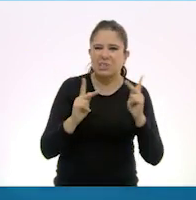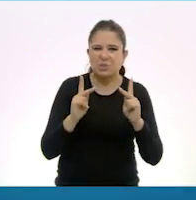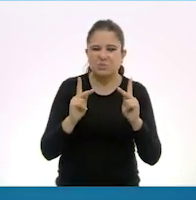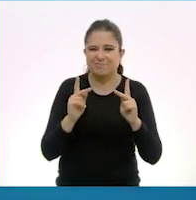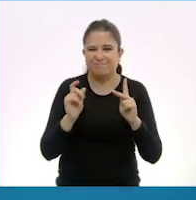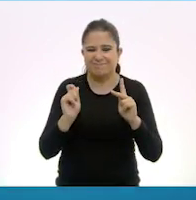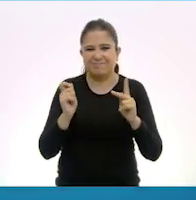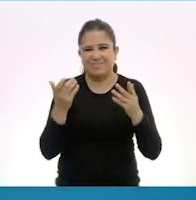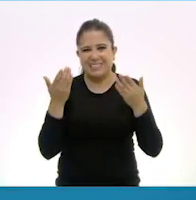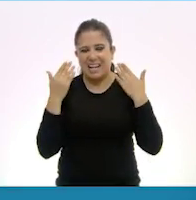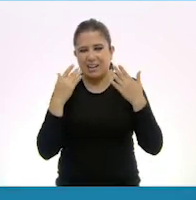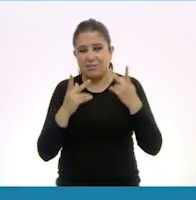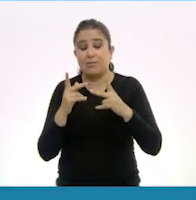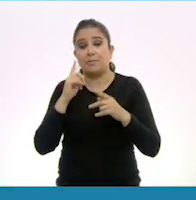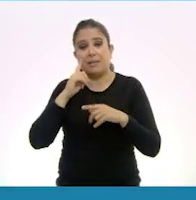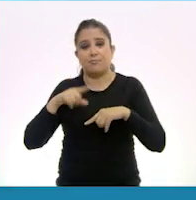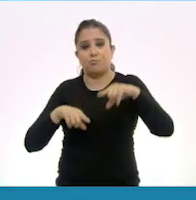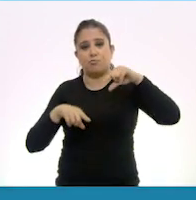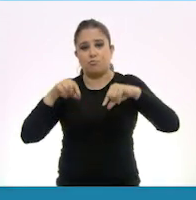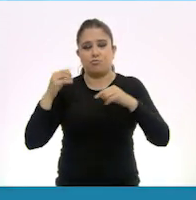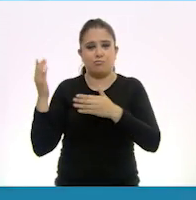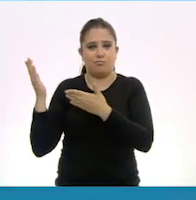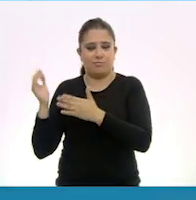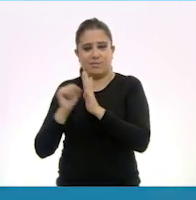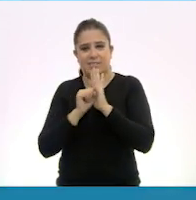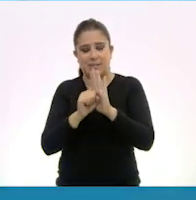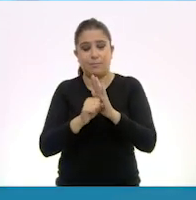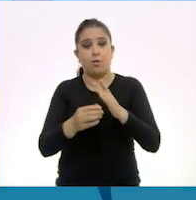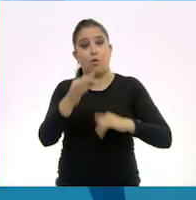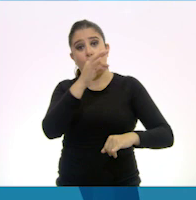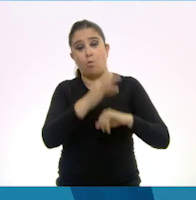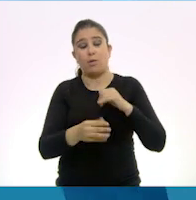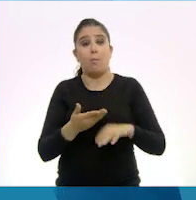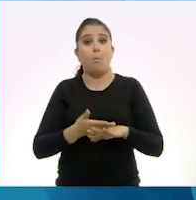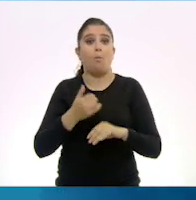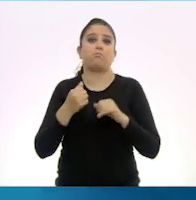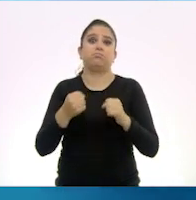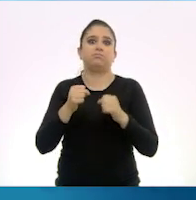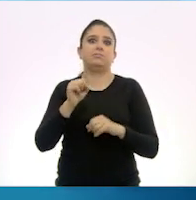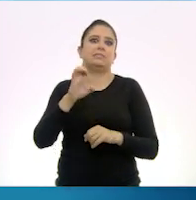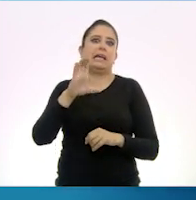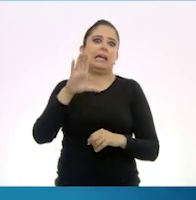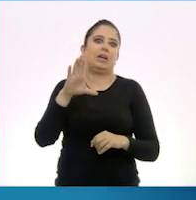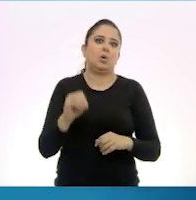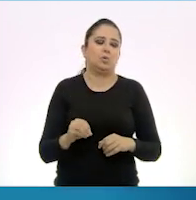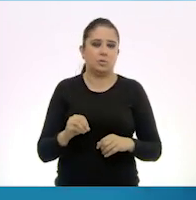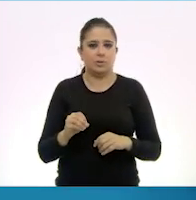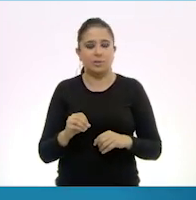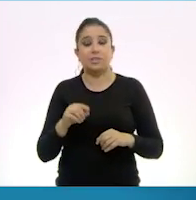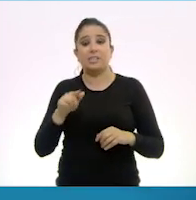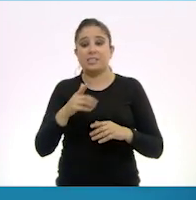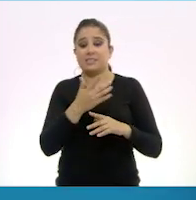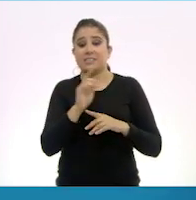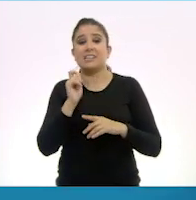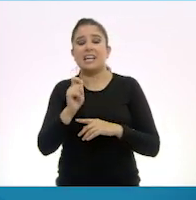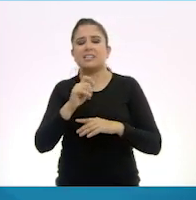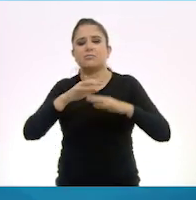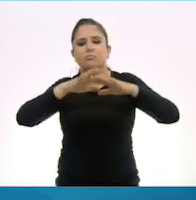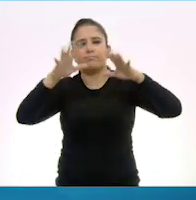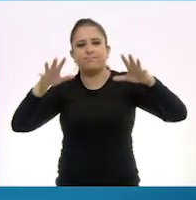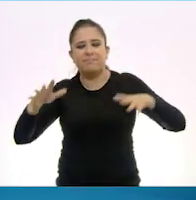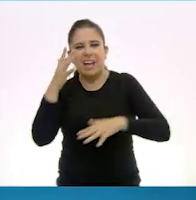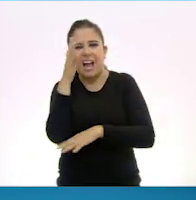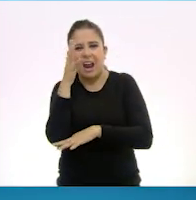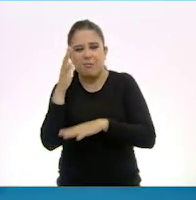que está representado su símbolo. Y el último clima es muy seco. Su tipo de vegetación es un matorral y